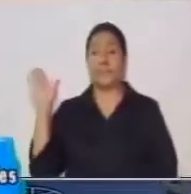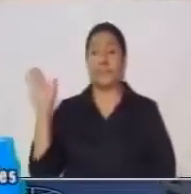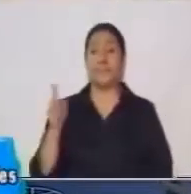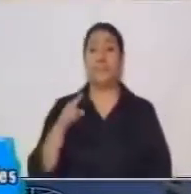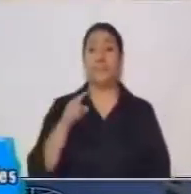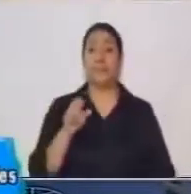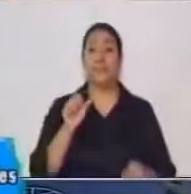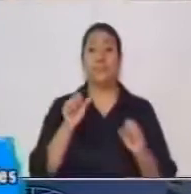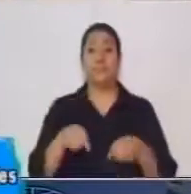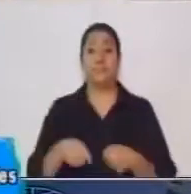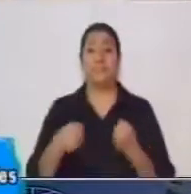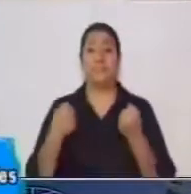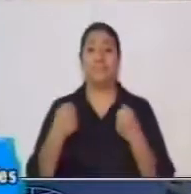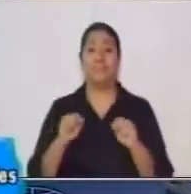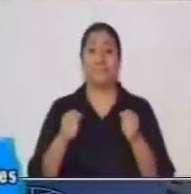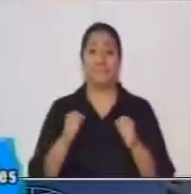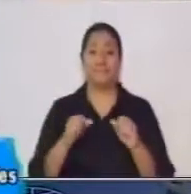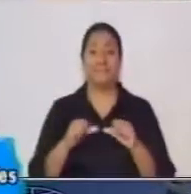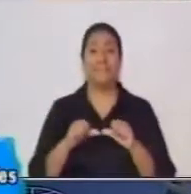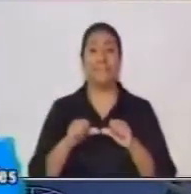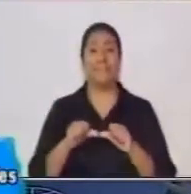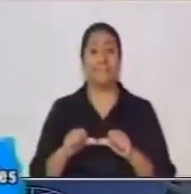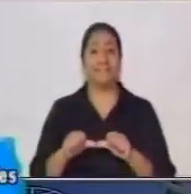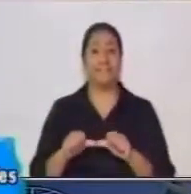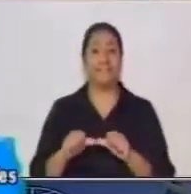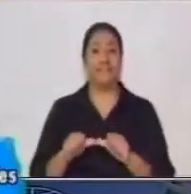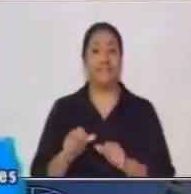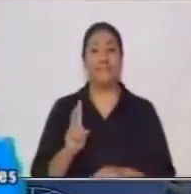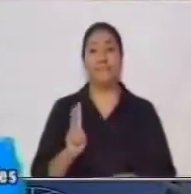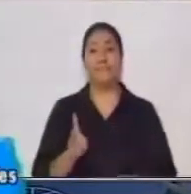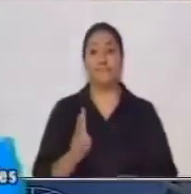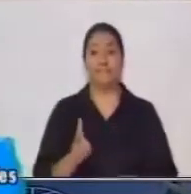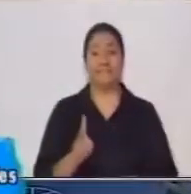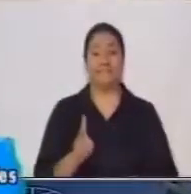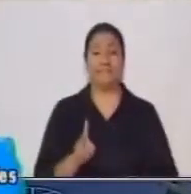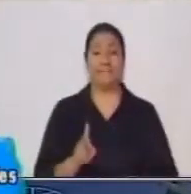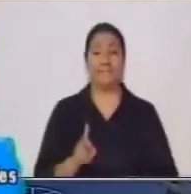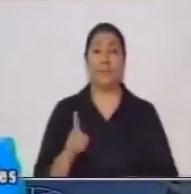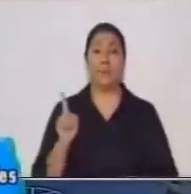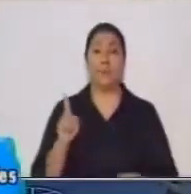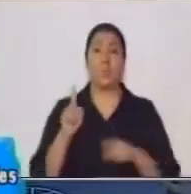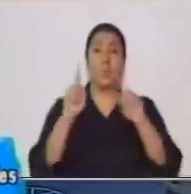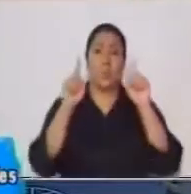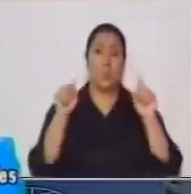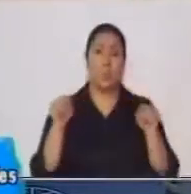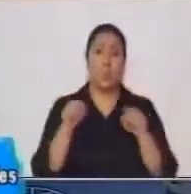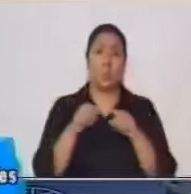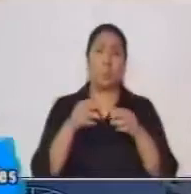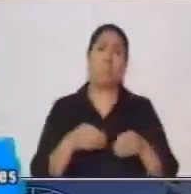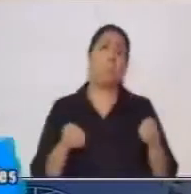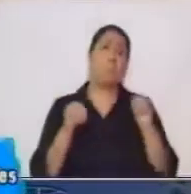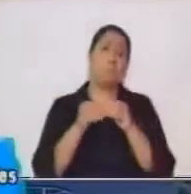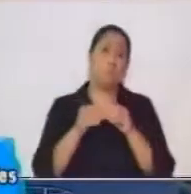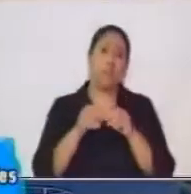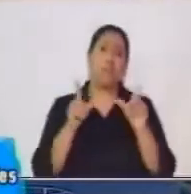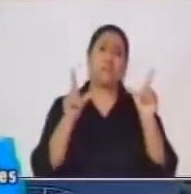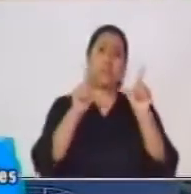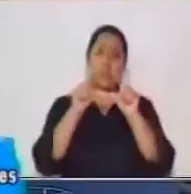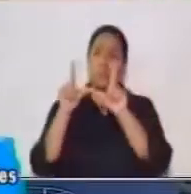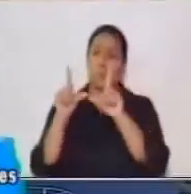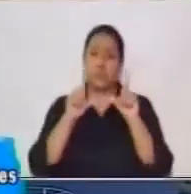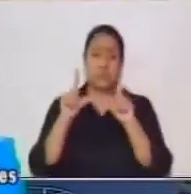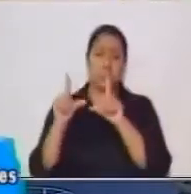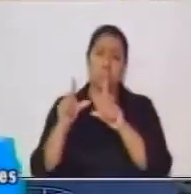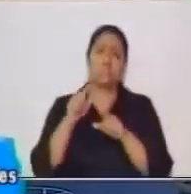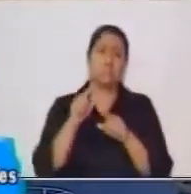realizarlo constantemente, no solo con estos cuadros. Podrías agregar más cuadros. Podrías